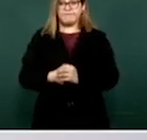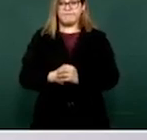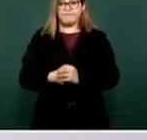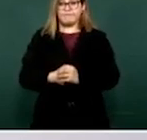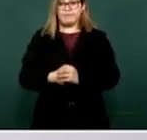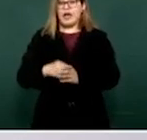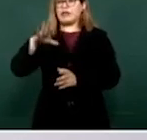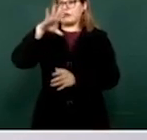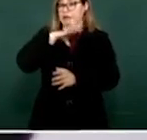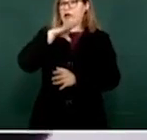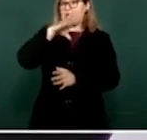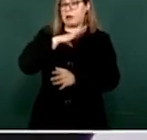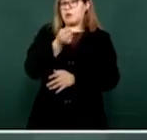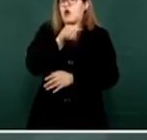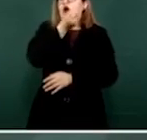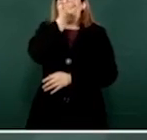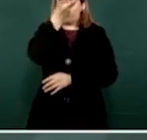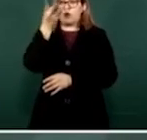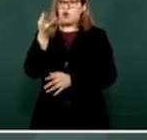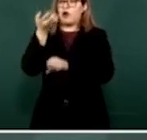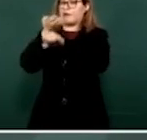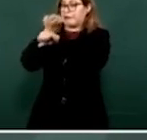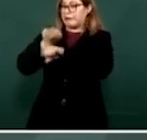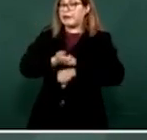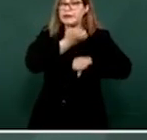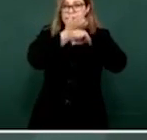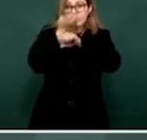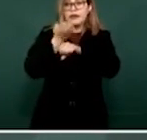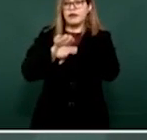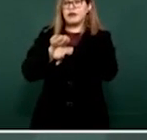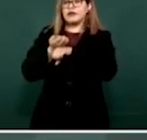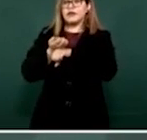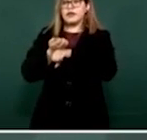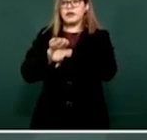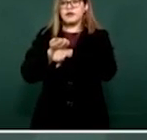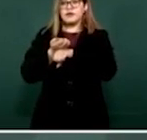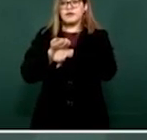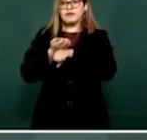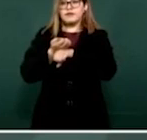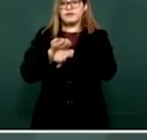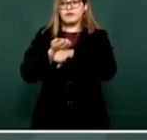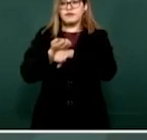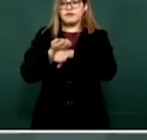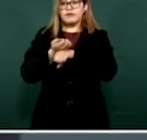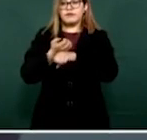Tenemos casos en estados vecinos